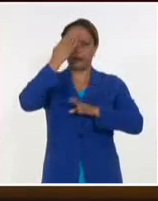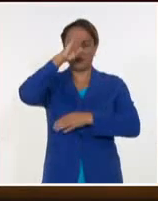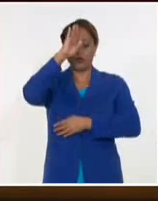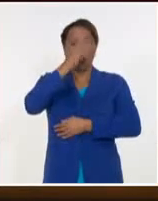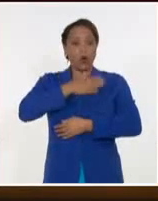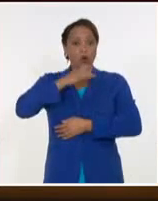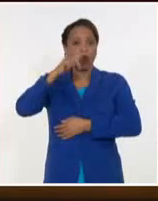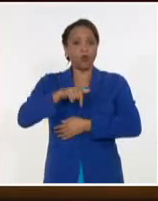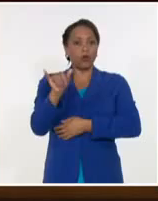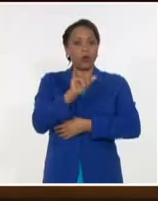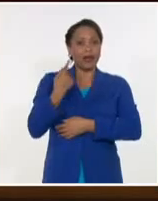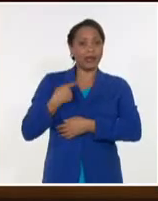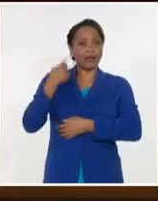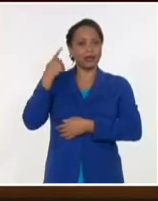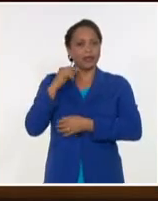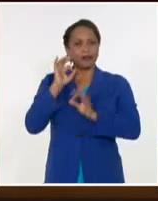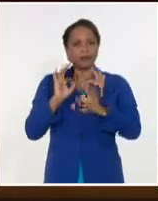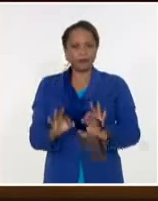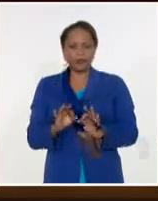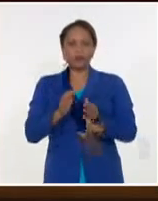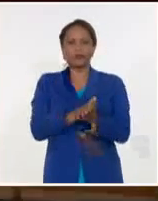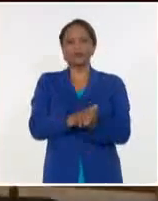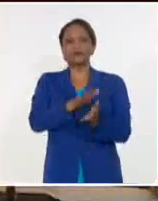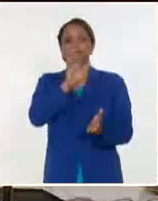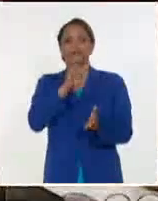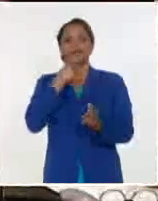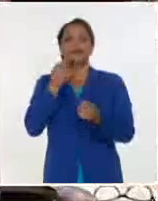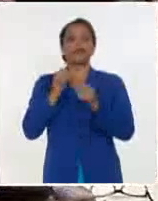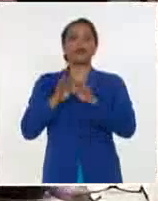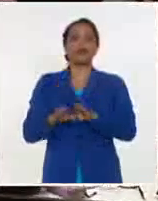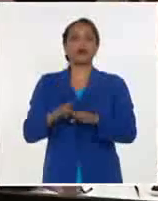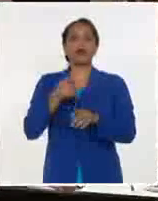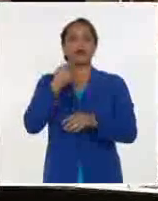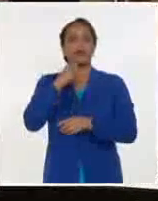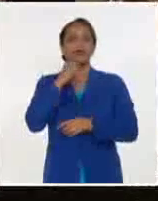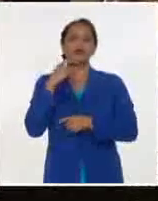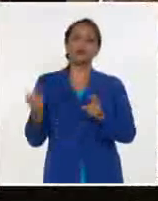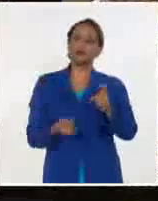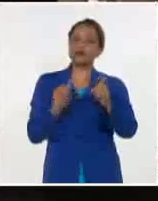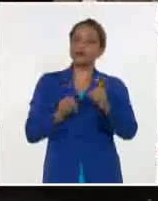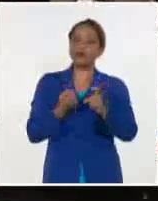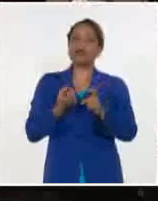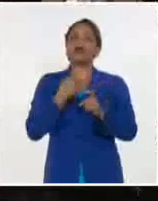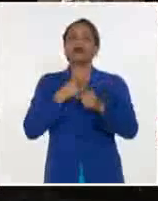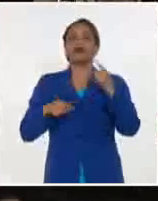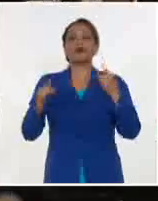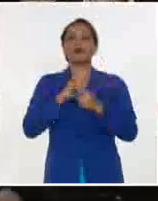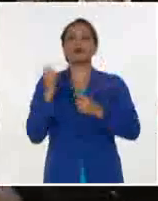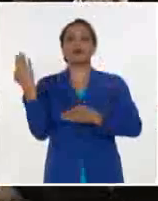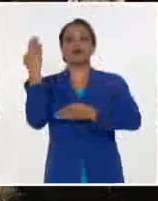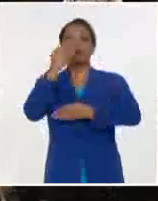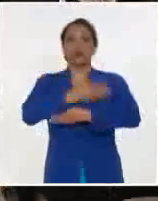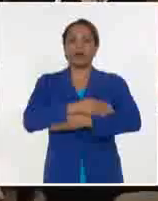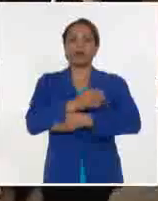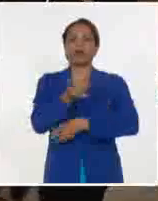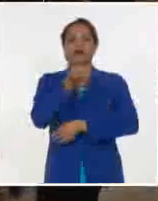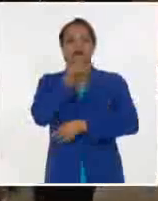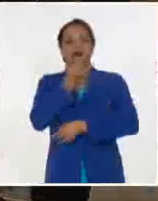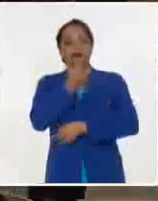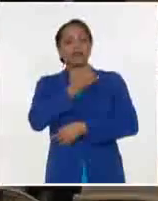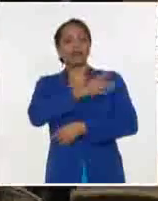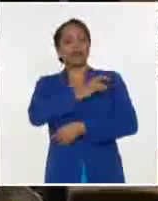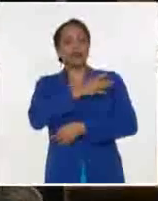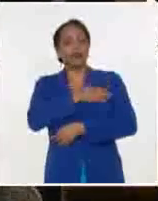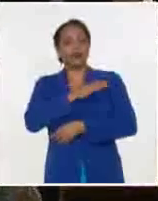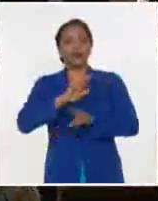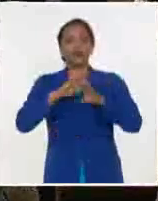ayer, con el compromiso de no cejar en la batalla por poner fin al bloqueo genocida que tanta carencia, dolor y fractura